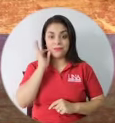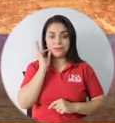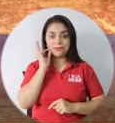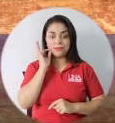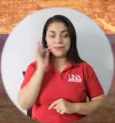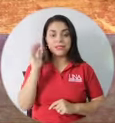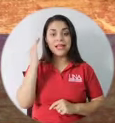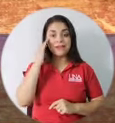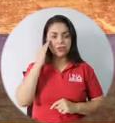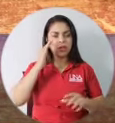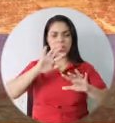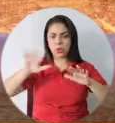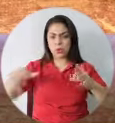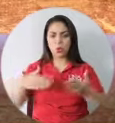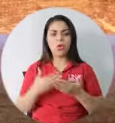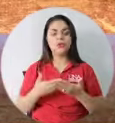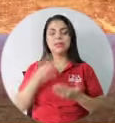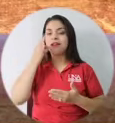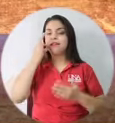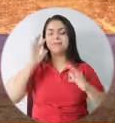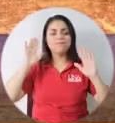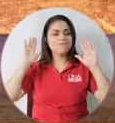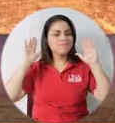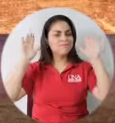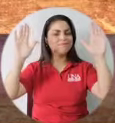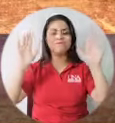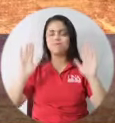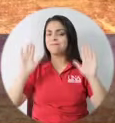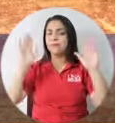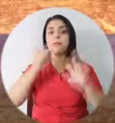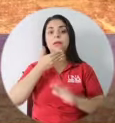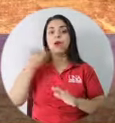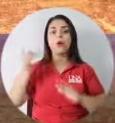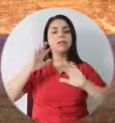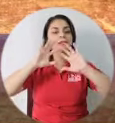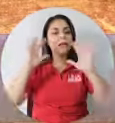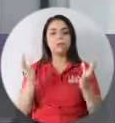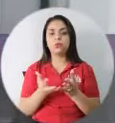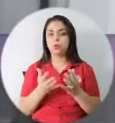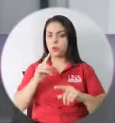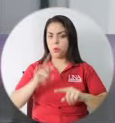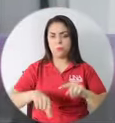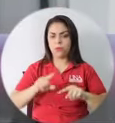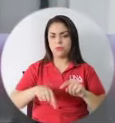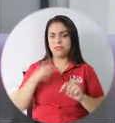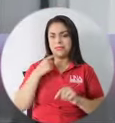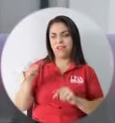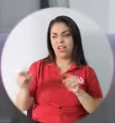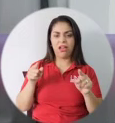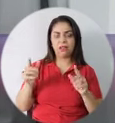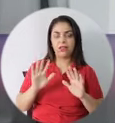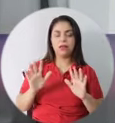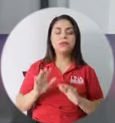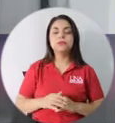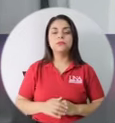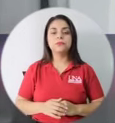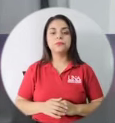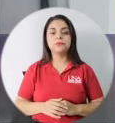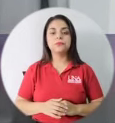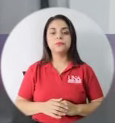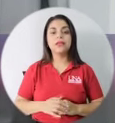marcada a los otros cafés, siendo todos cafés excelentísimos, cafés los mejores del mundo, no podemos hacer diferenciación entre